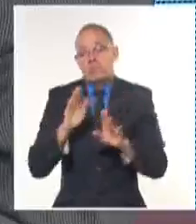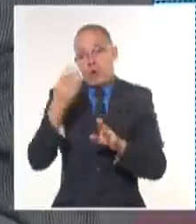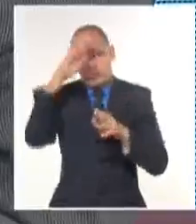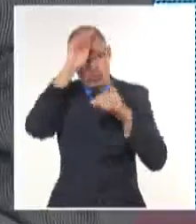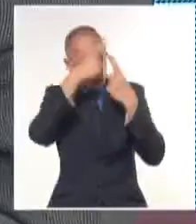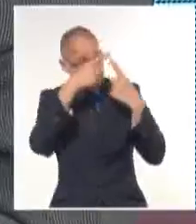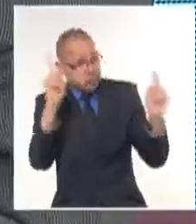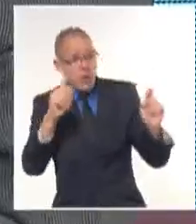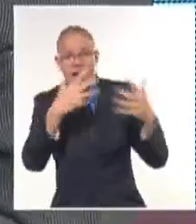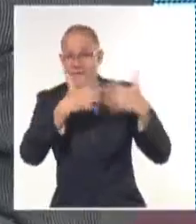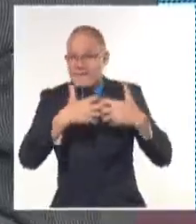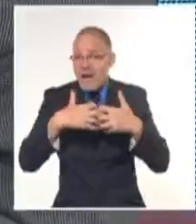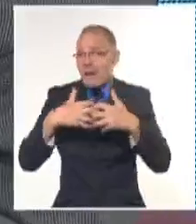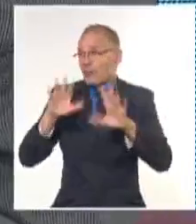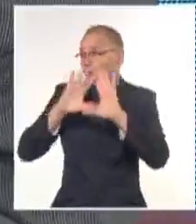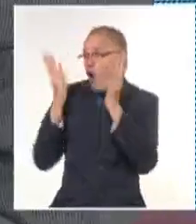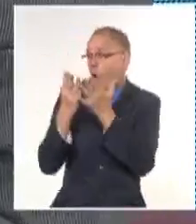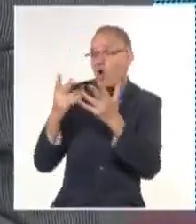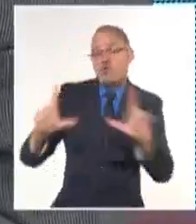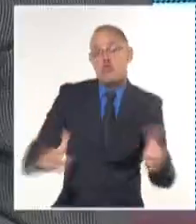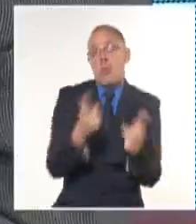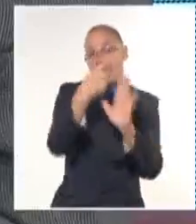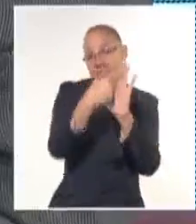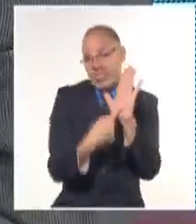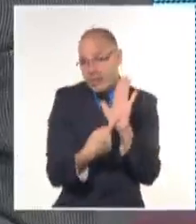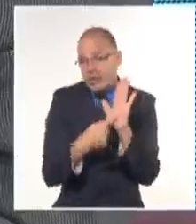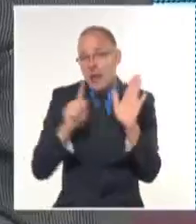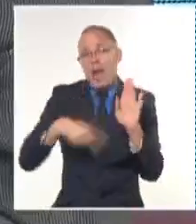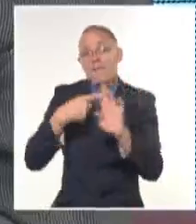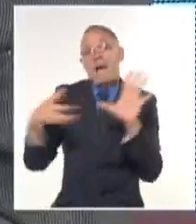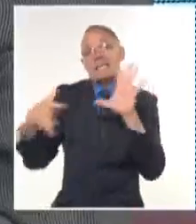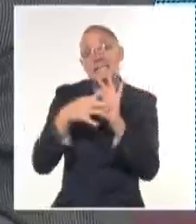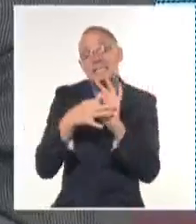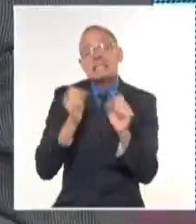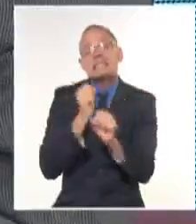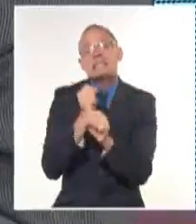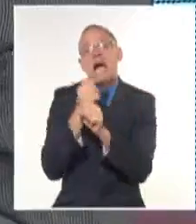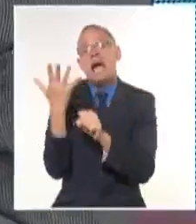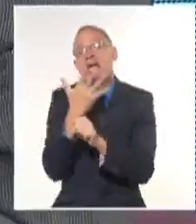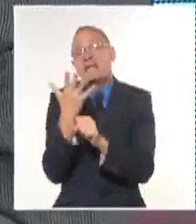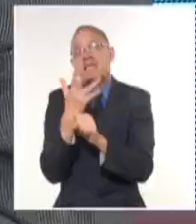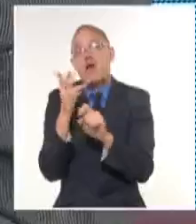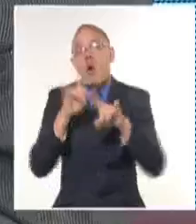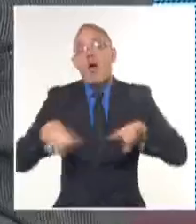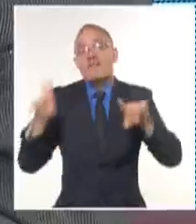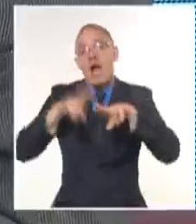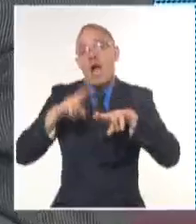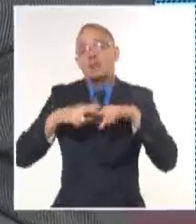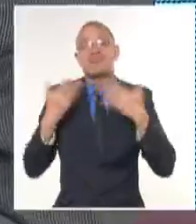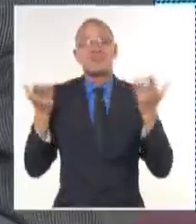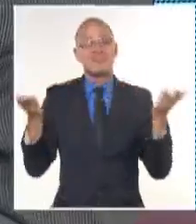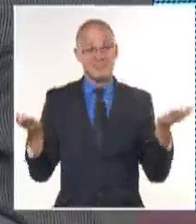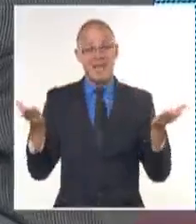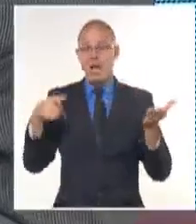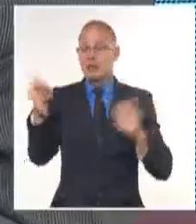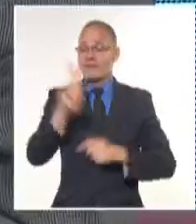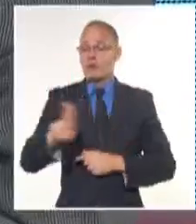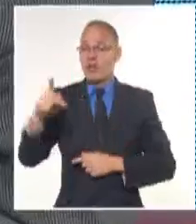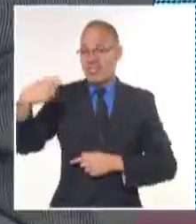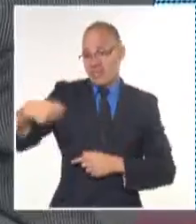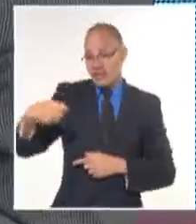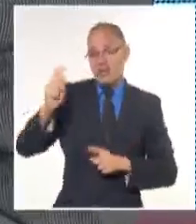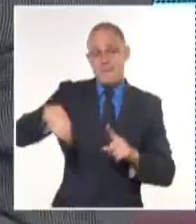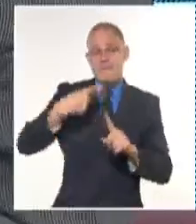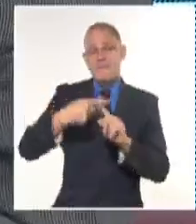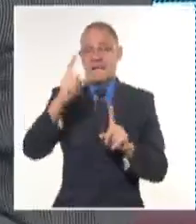General, pero parte de un trabajo conjunto con la Facultad de Derecho de la Universidad de La Habana y la Central de Trabajadores de Cuba, porque indudablemente no basta